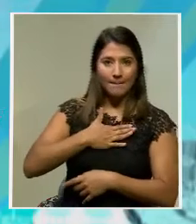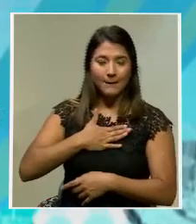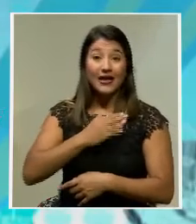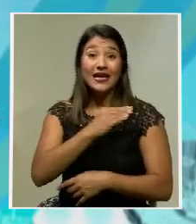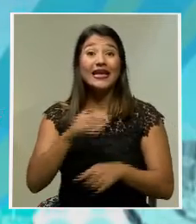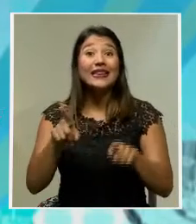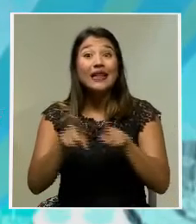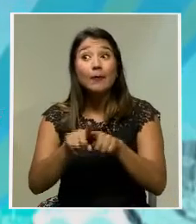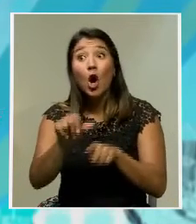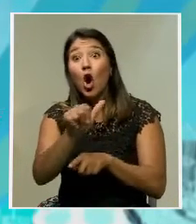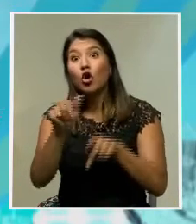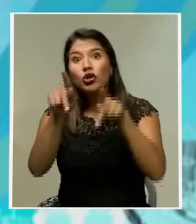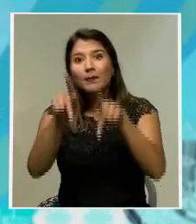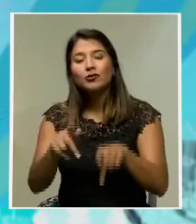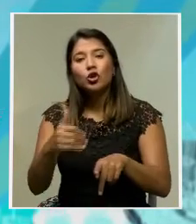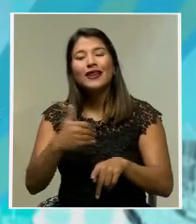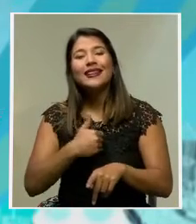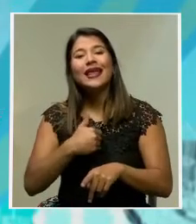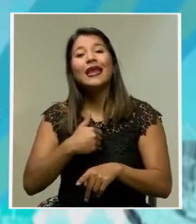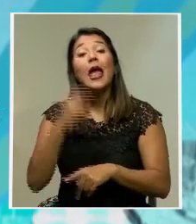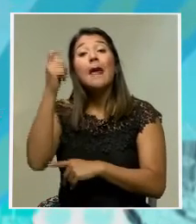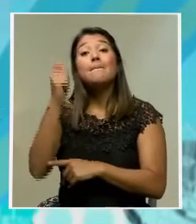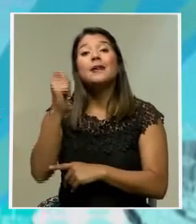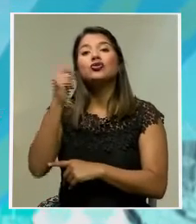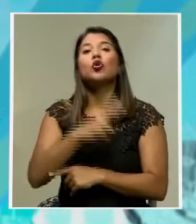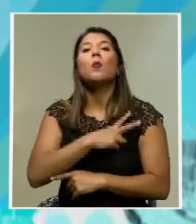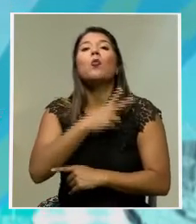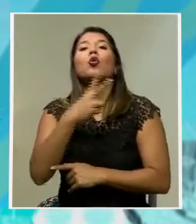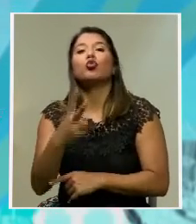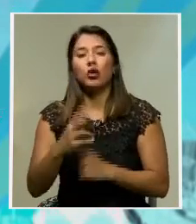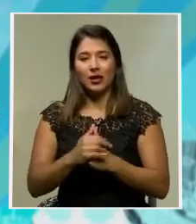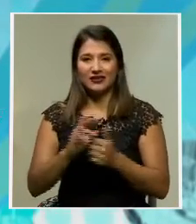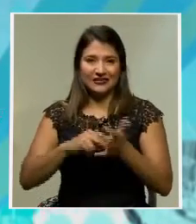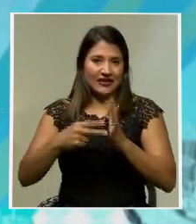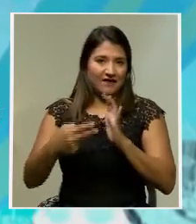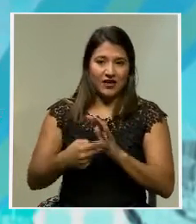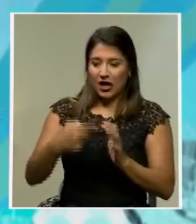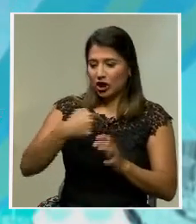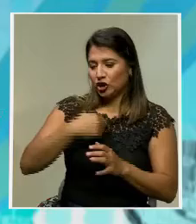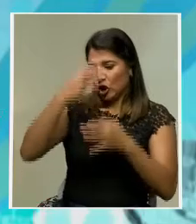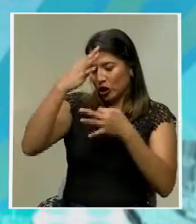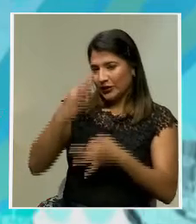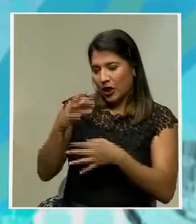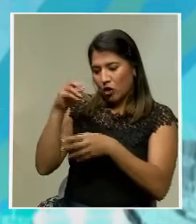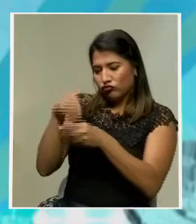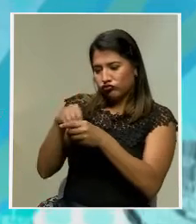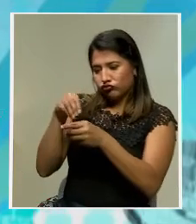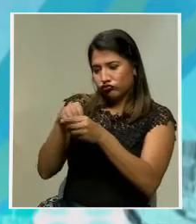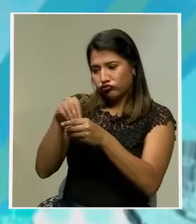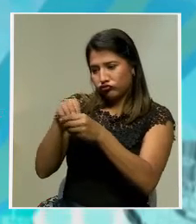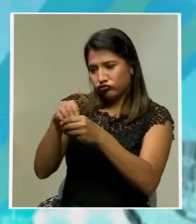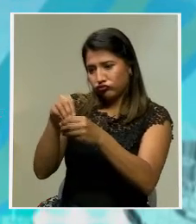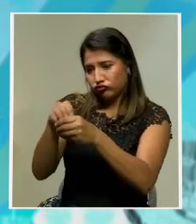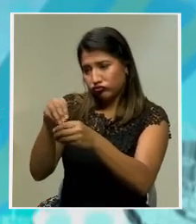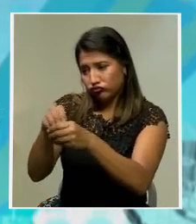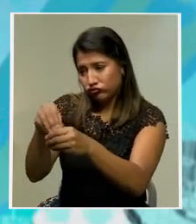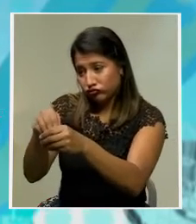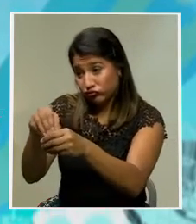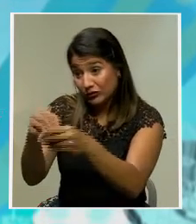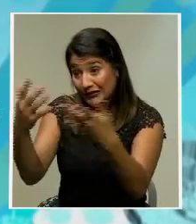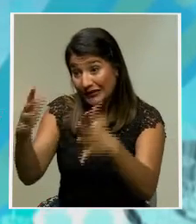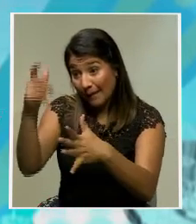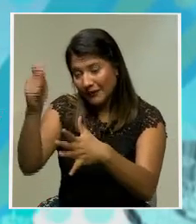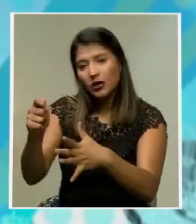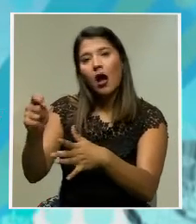pensión voluntaria, que es una pensión en la que yo 100% aporto para esos recursos. Hay múltiples caminos o varios caminos para